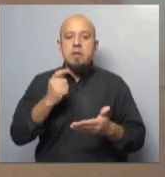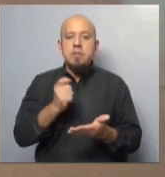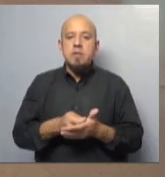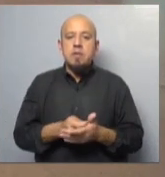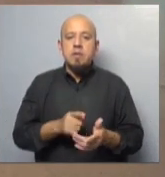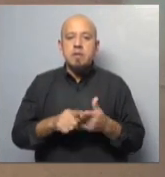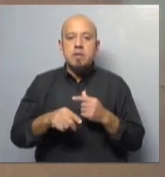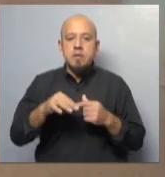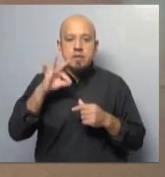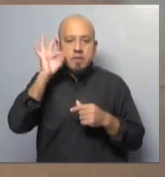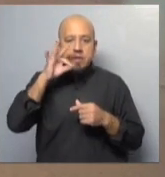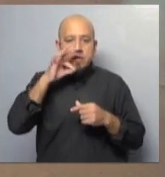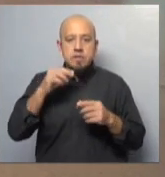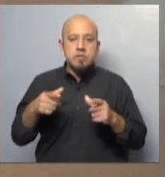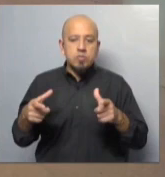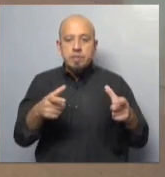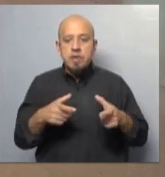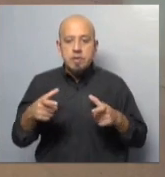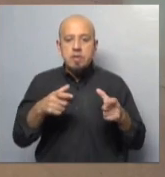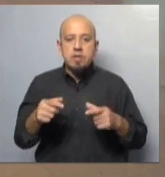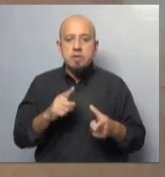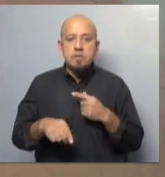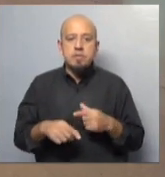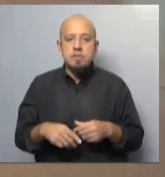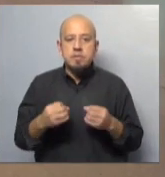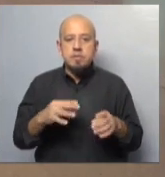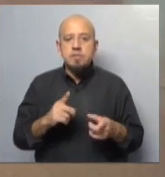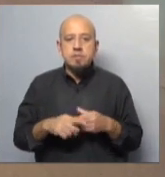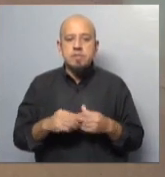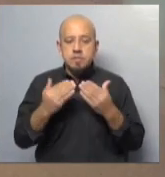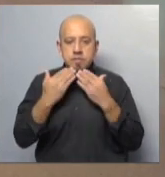en Tienda Inglesa. Así que, bueno, no se lo pierdan. Gustavo, muchas gracias.